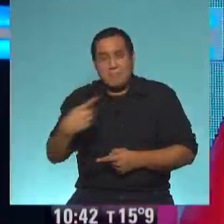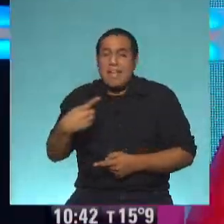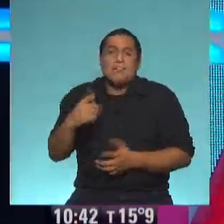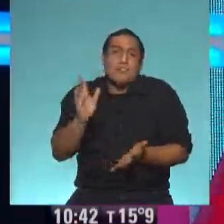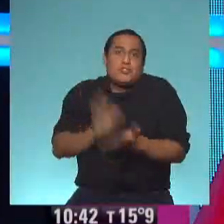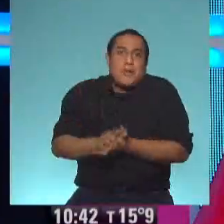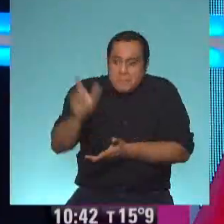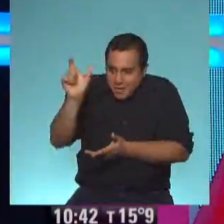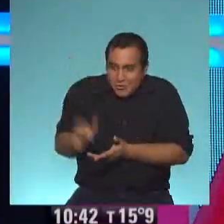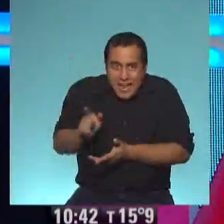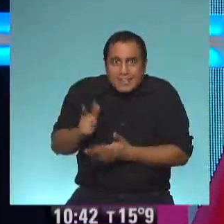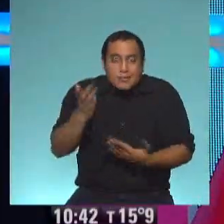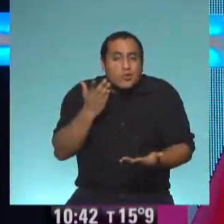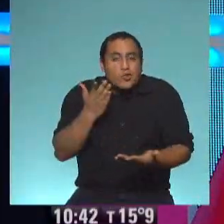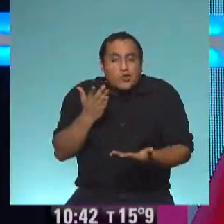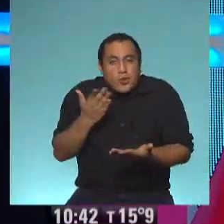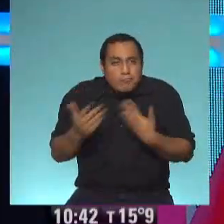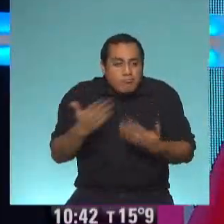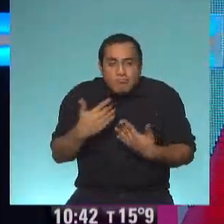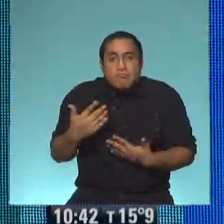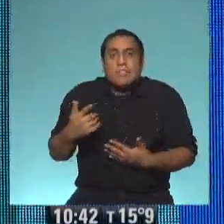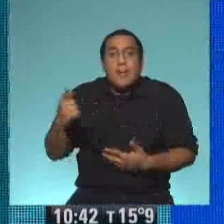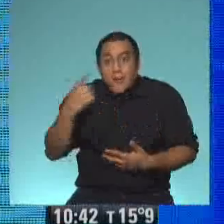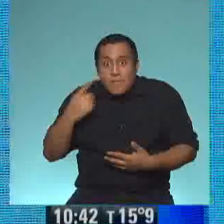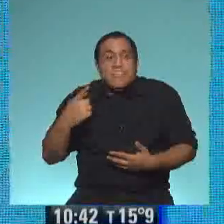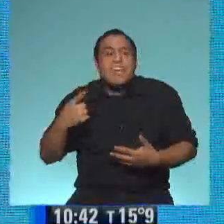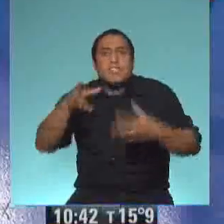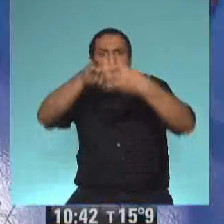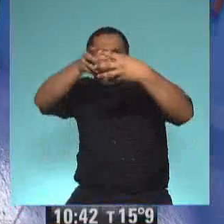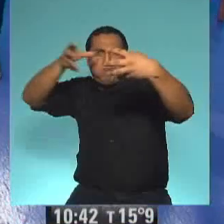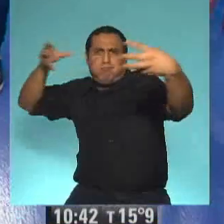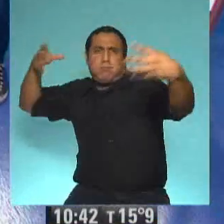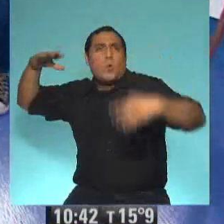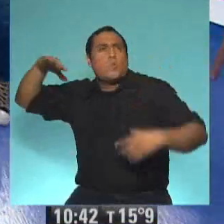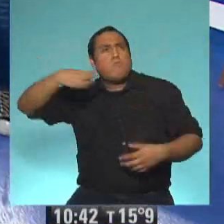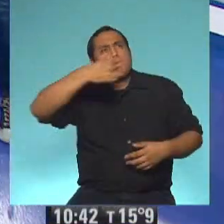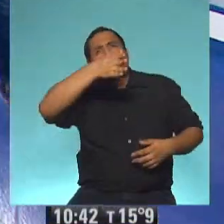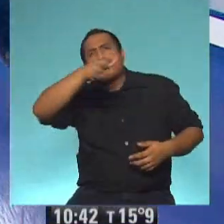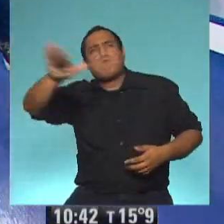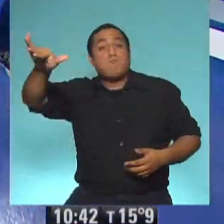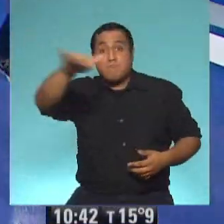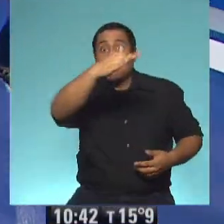conocimos su obra inspirada en el cp de los gigantes